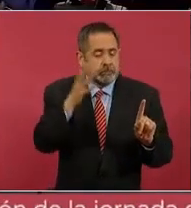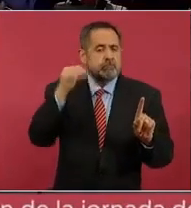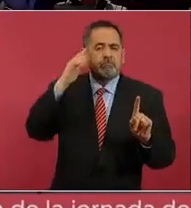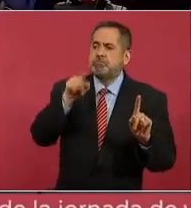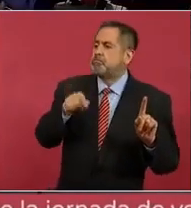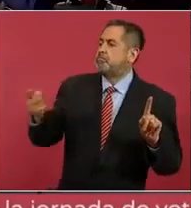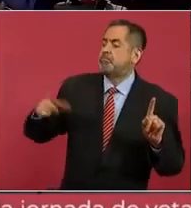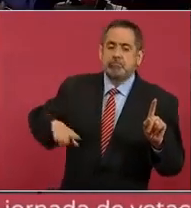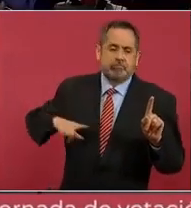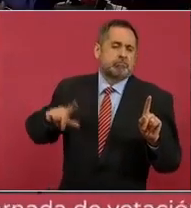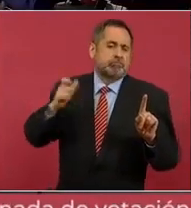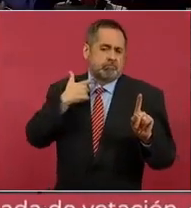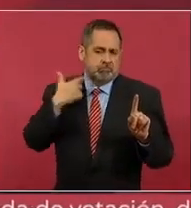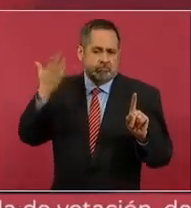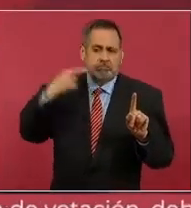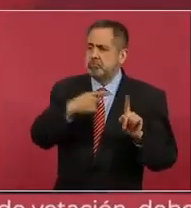todo